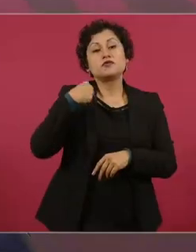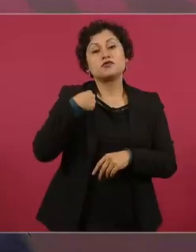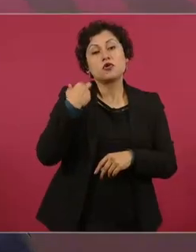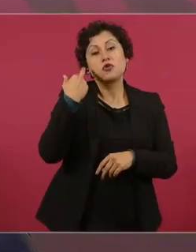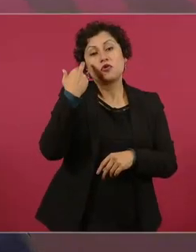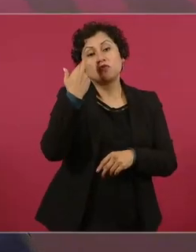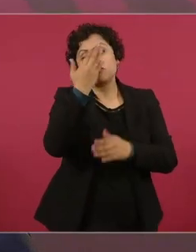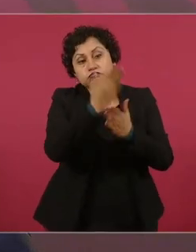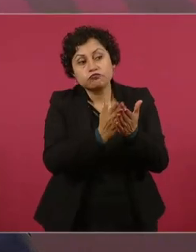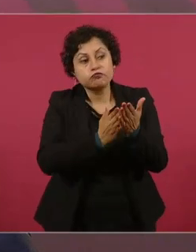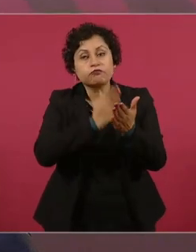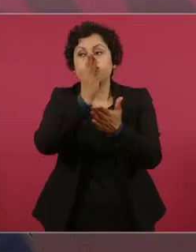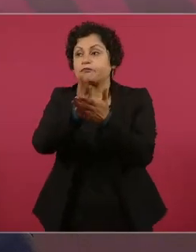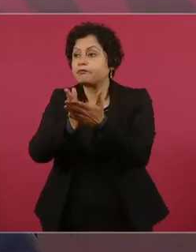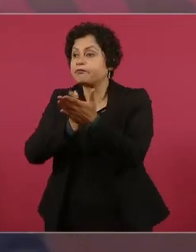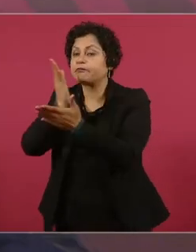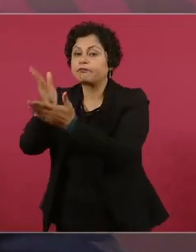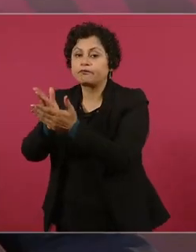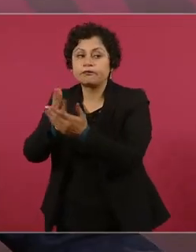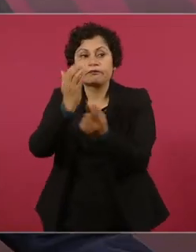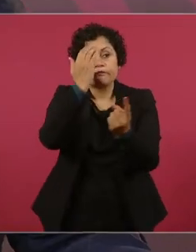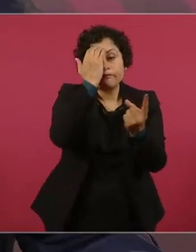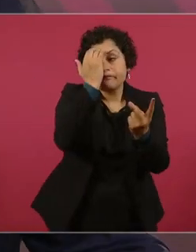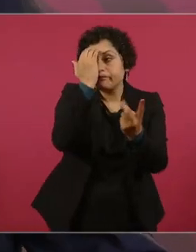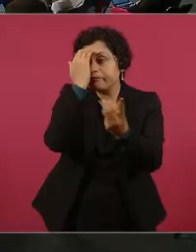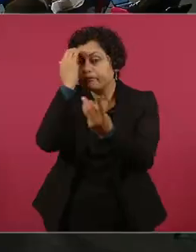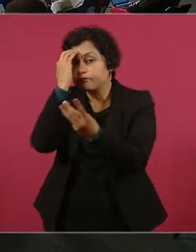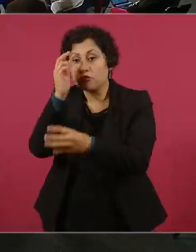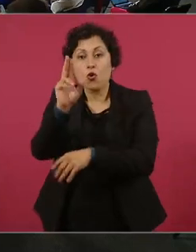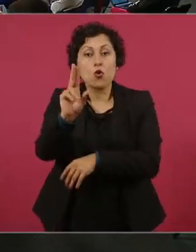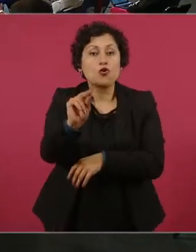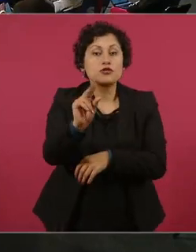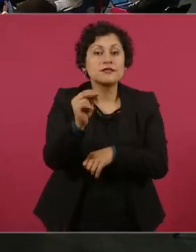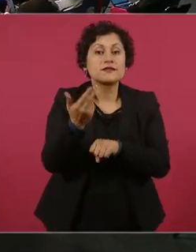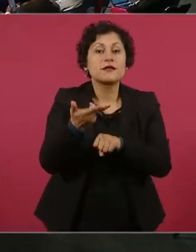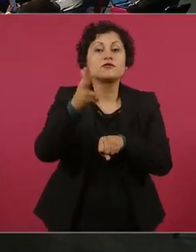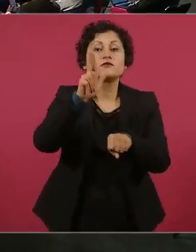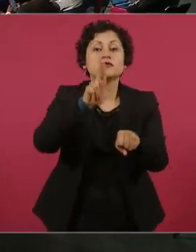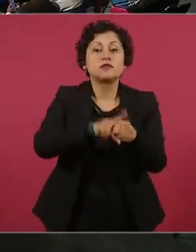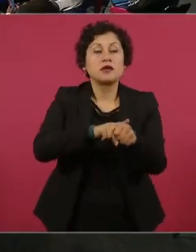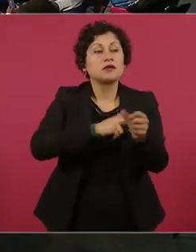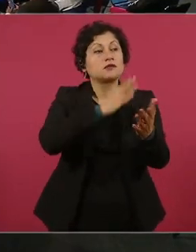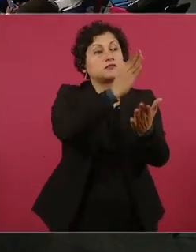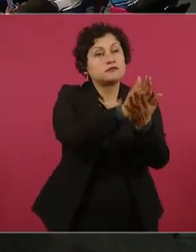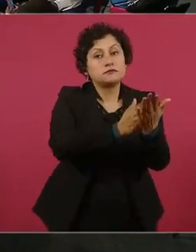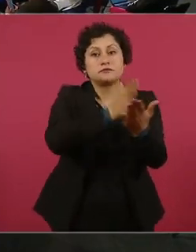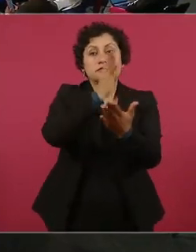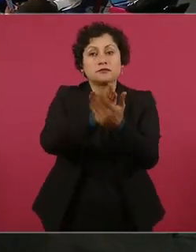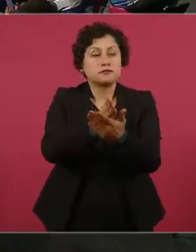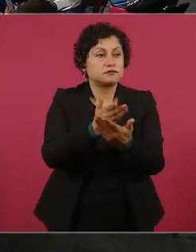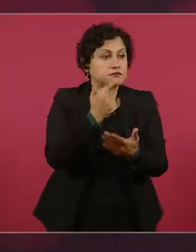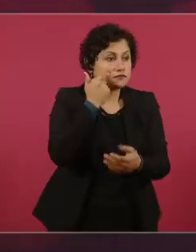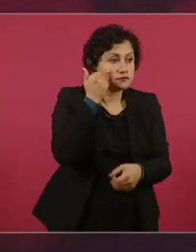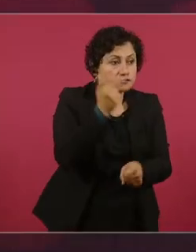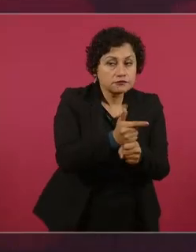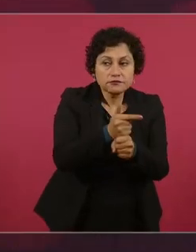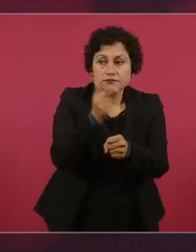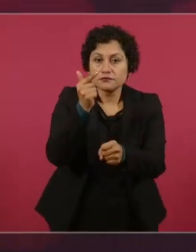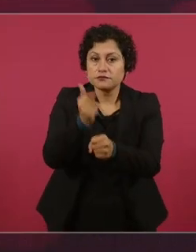y me encontré porque no había médicos, no había medicamentos,